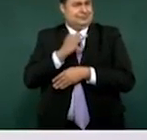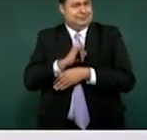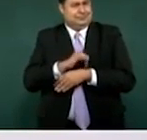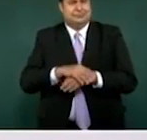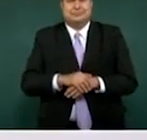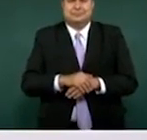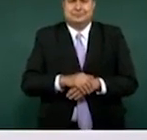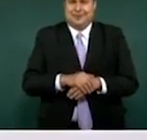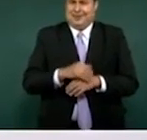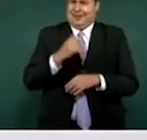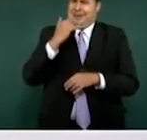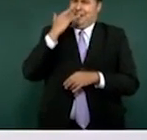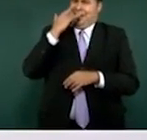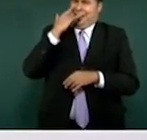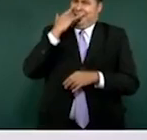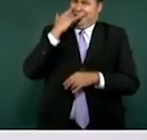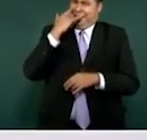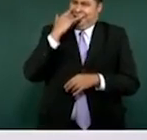Muy raro,